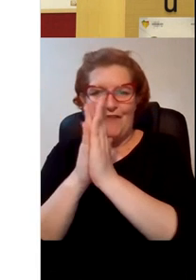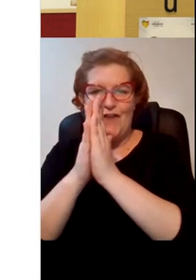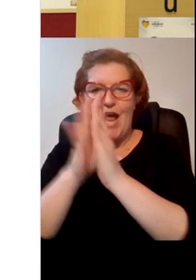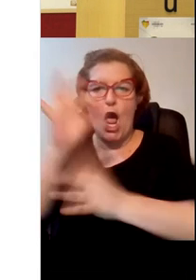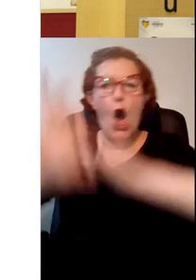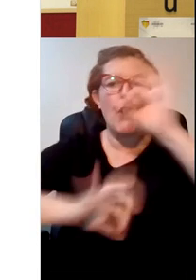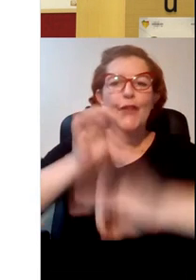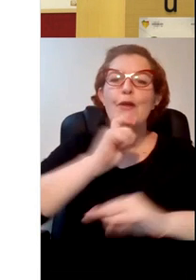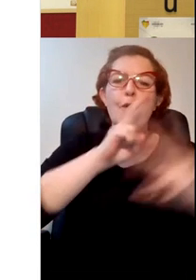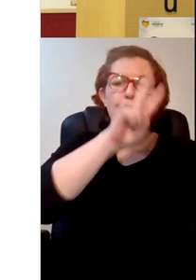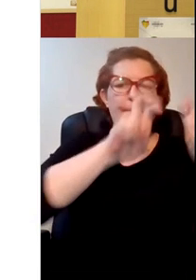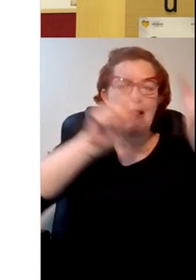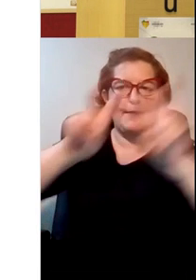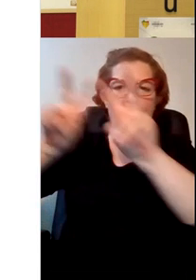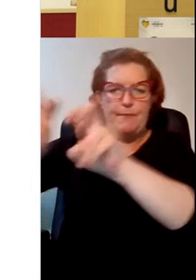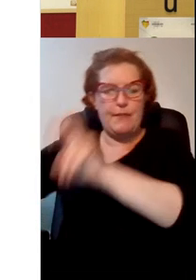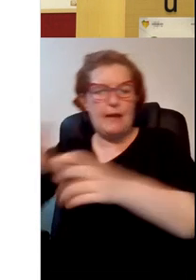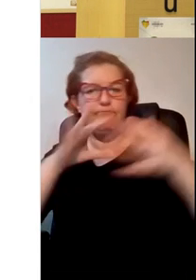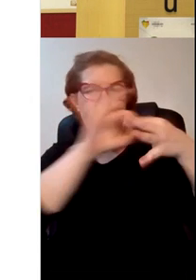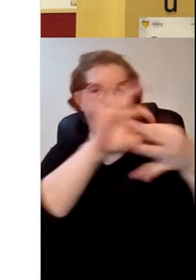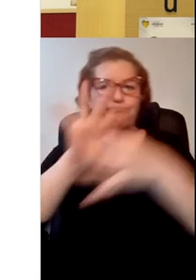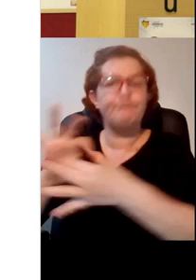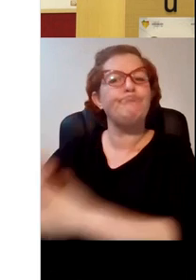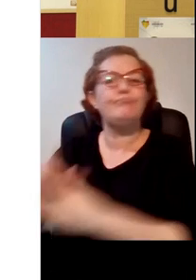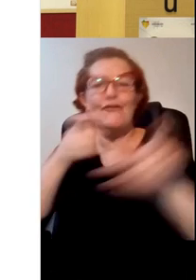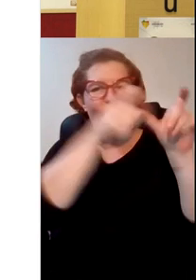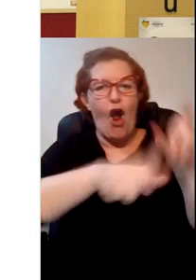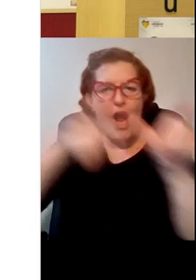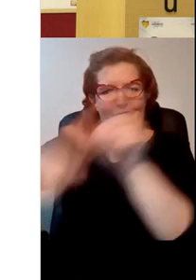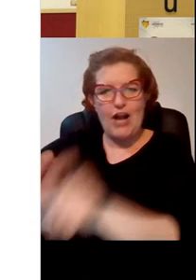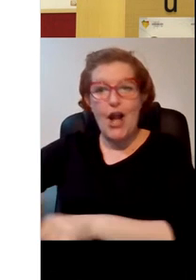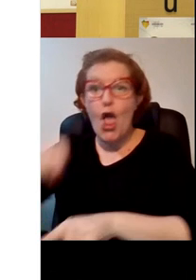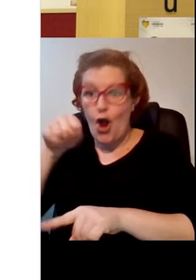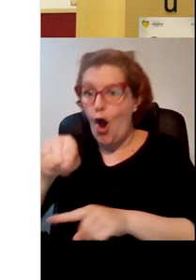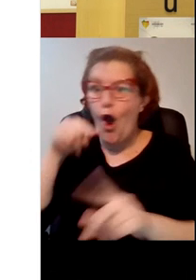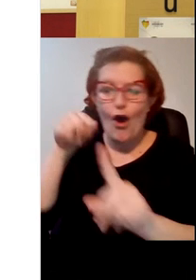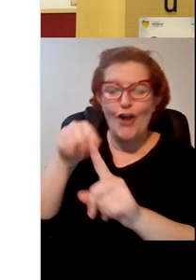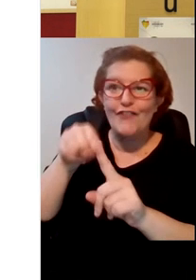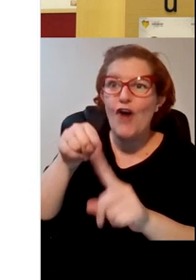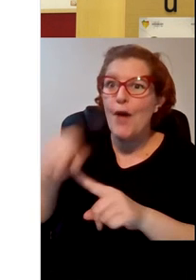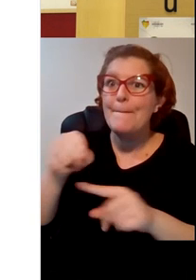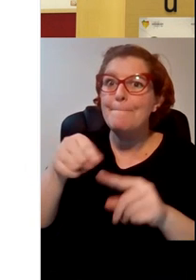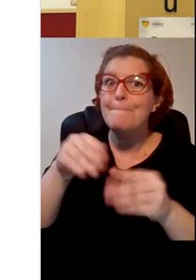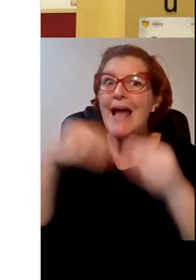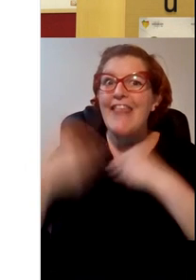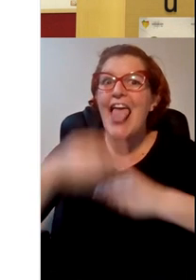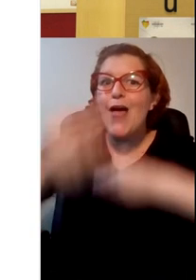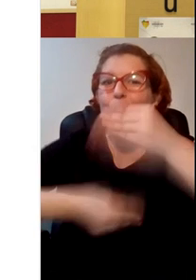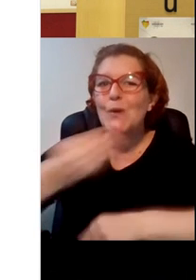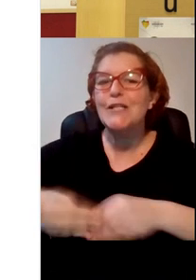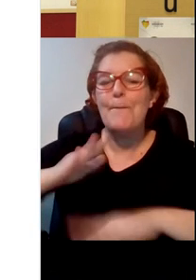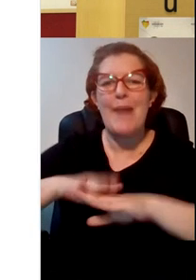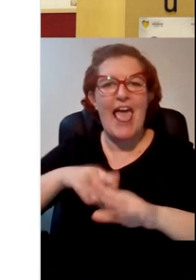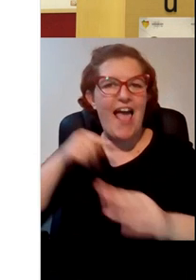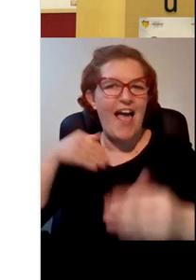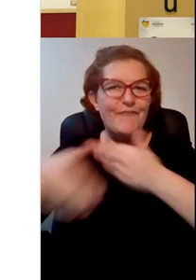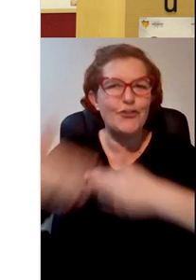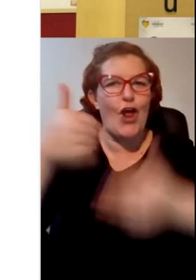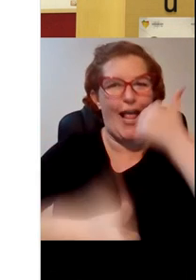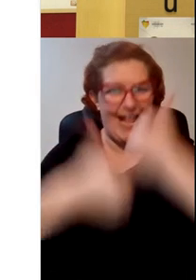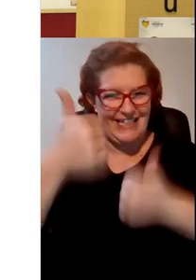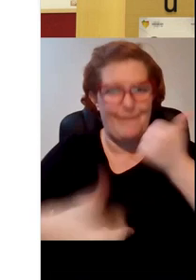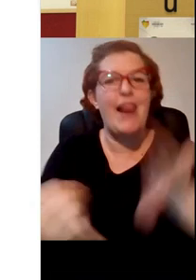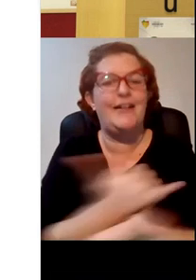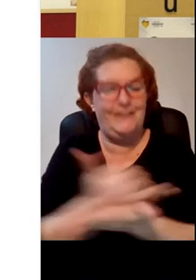temas con el propósito de que ese material sirviera para preparar el examen teórico del curso es decir